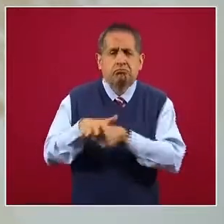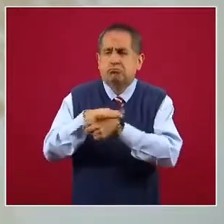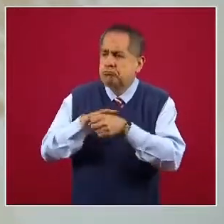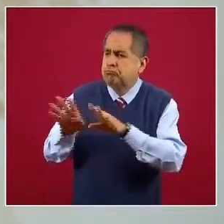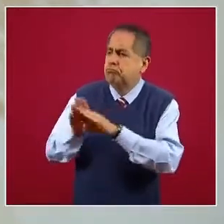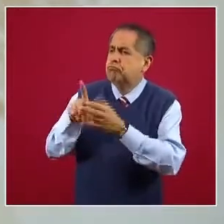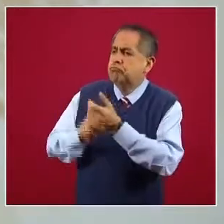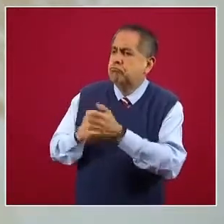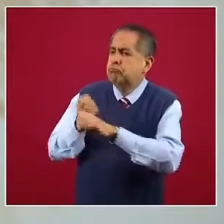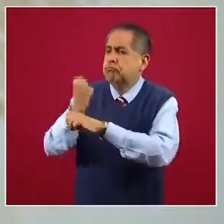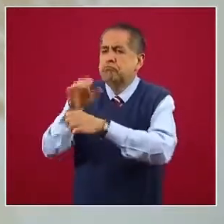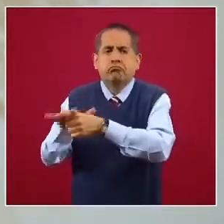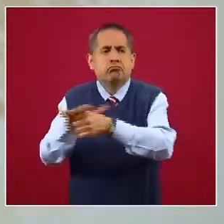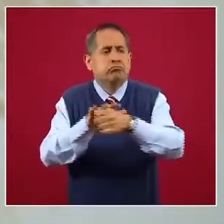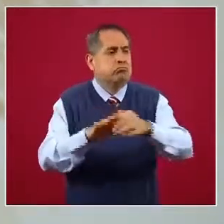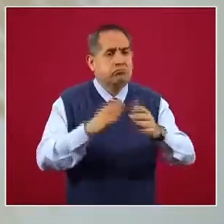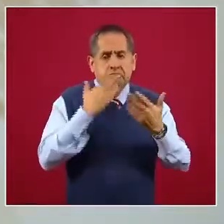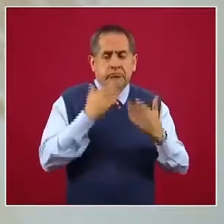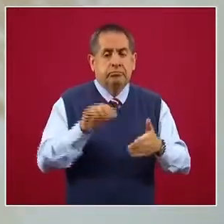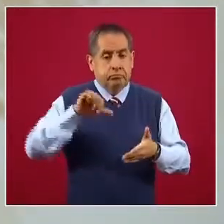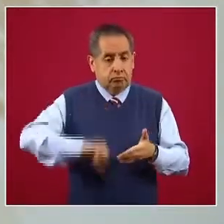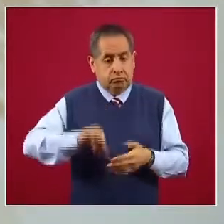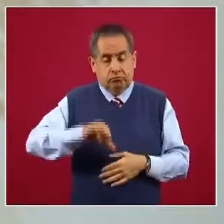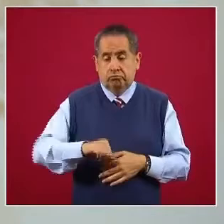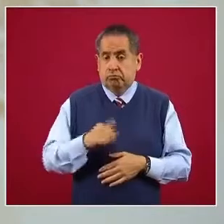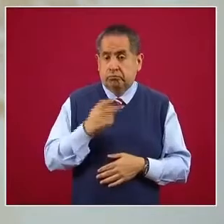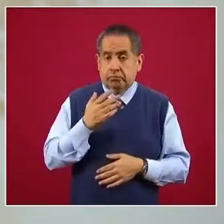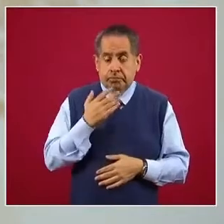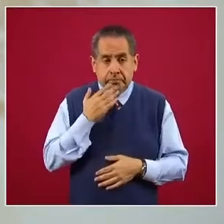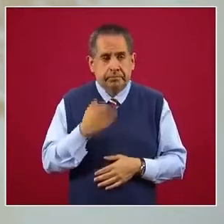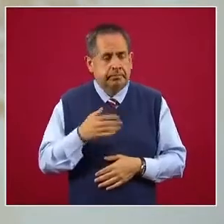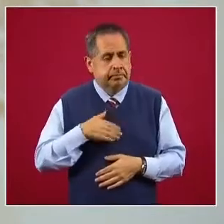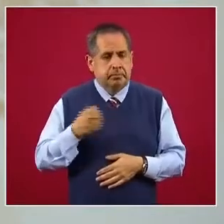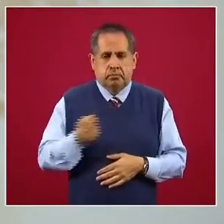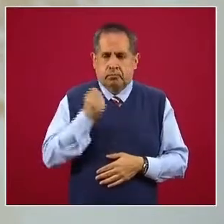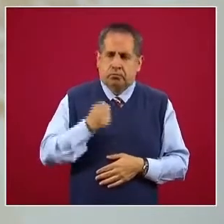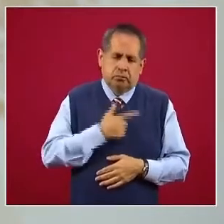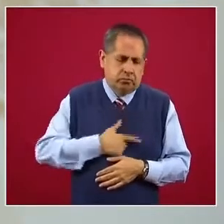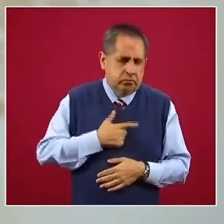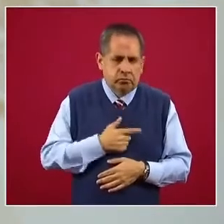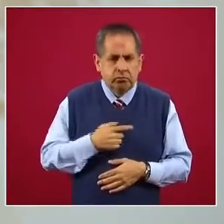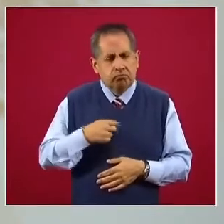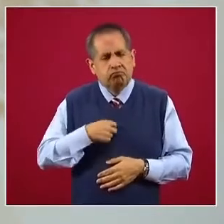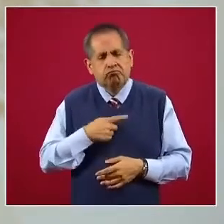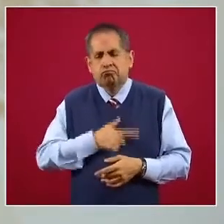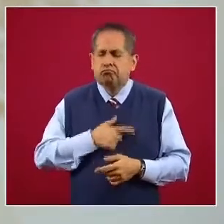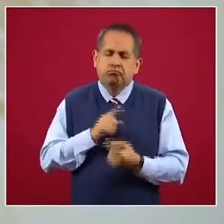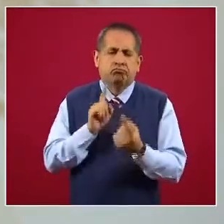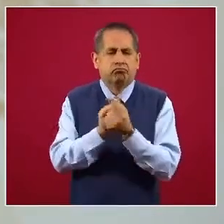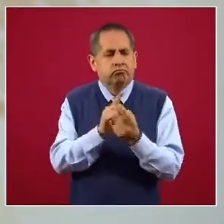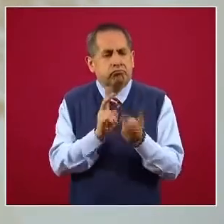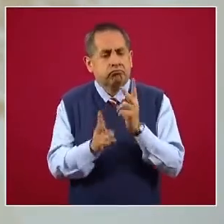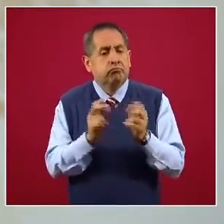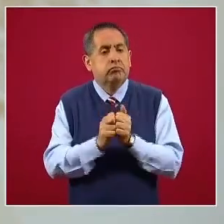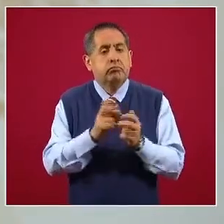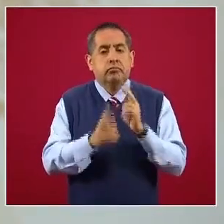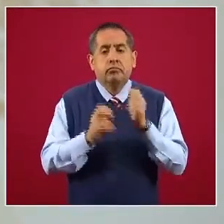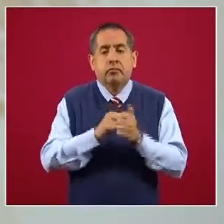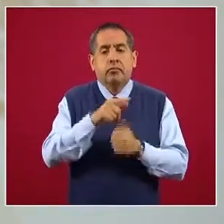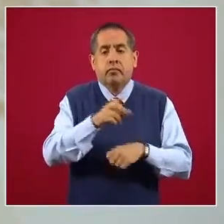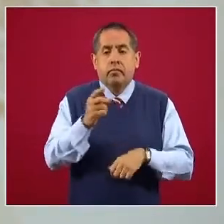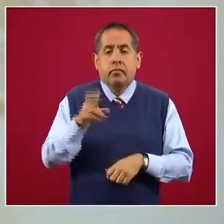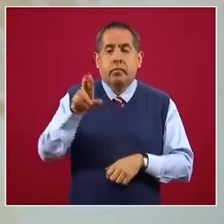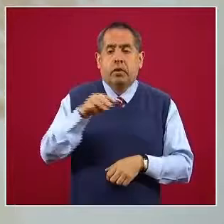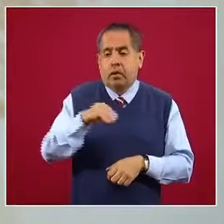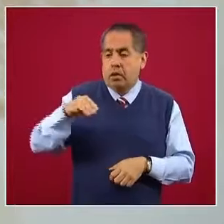local. Hoy quiero comentar que tuve el privilegio, el gusto, porque siempre me da mucho gusto verlo, de platicar con